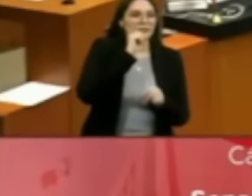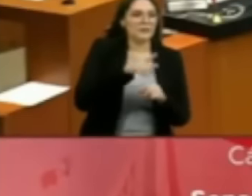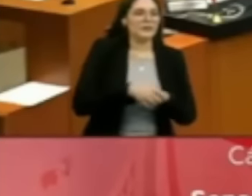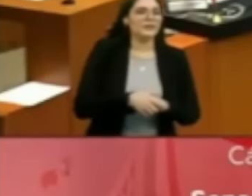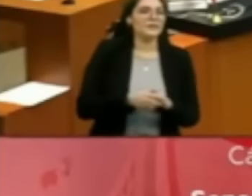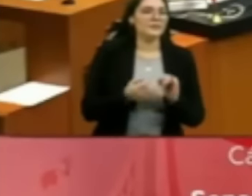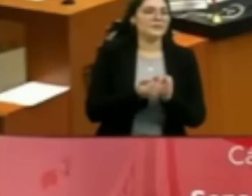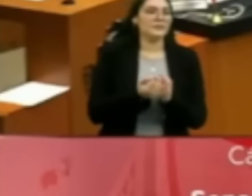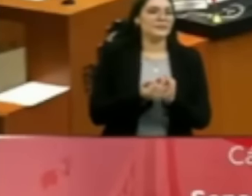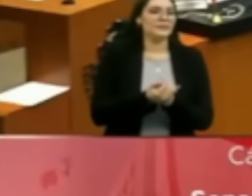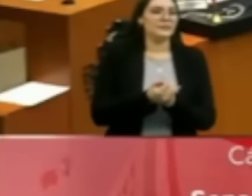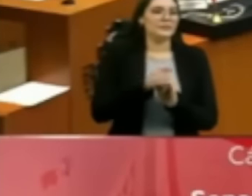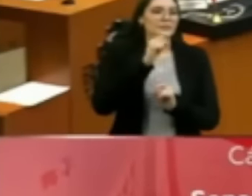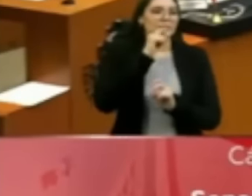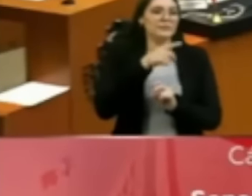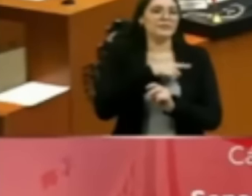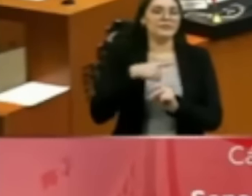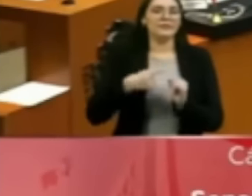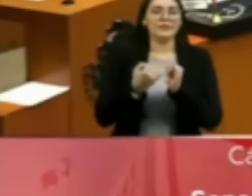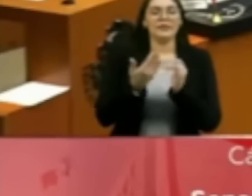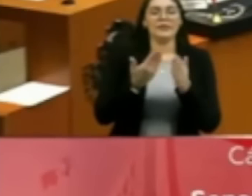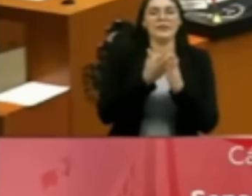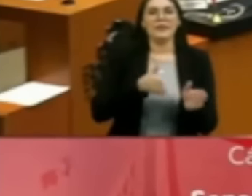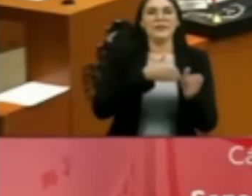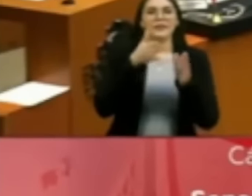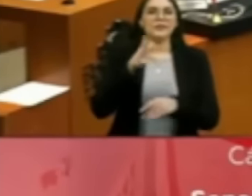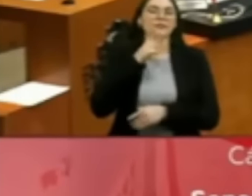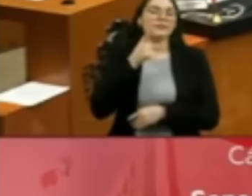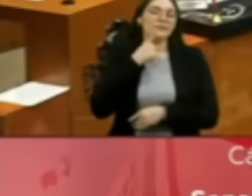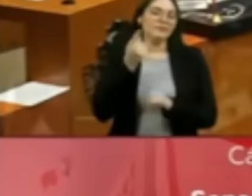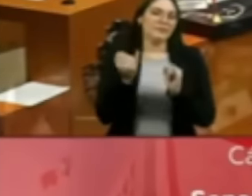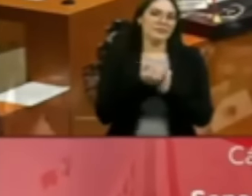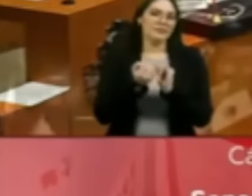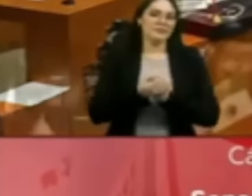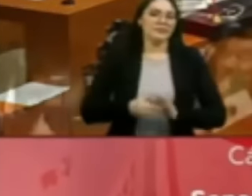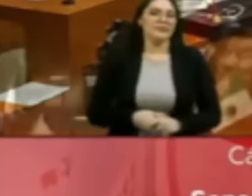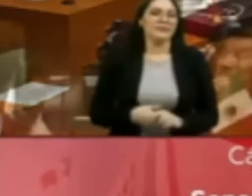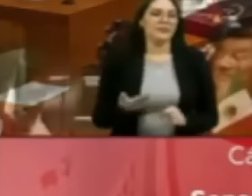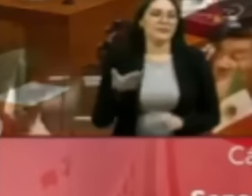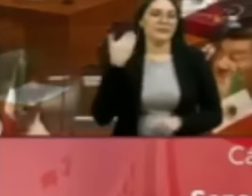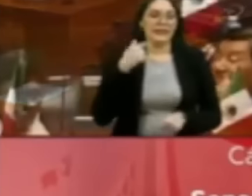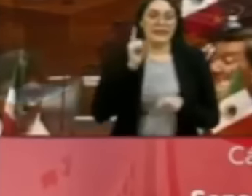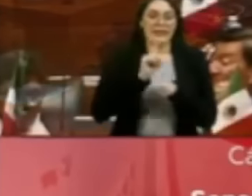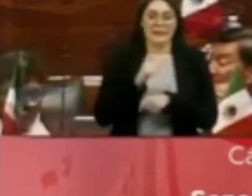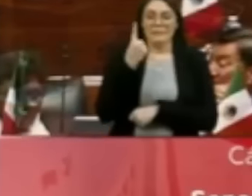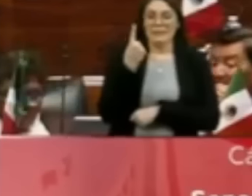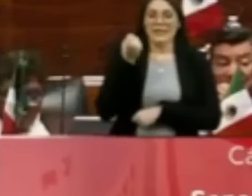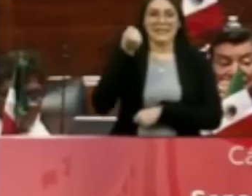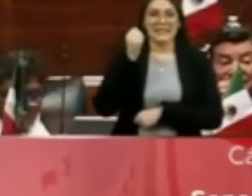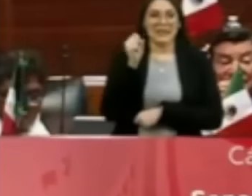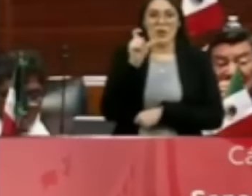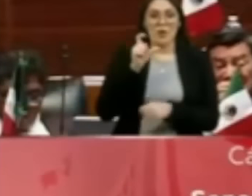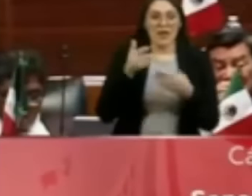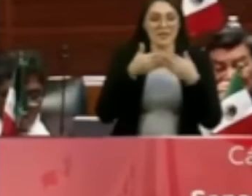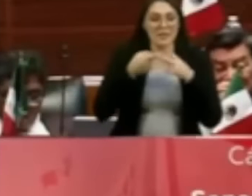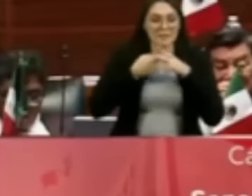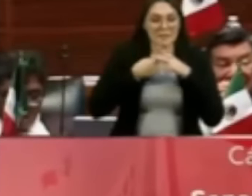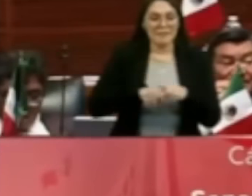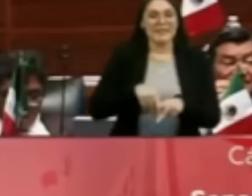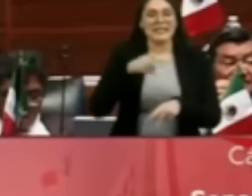de Diputados y posteriormente la Cámara de Diputados. En el día 1 de septiembre, en el día en que fue la apertura del primer periodo ordinario